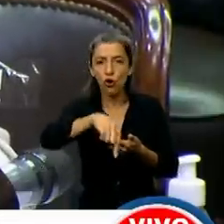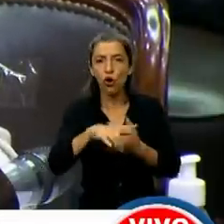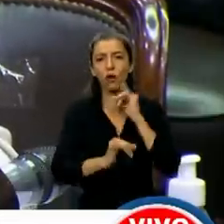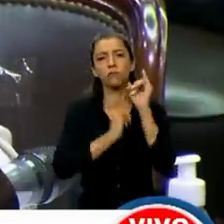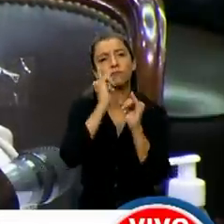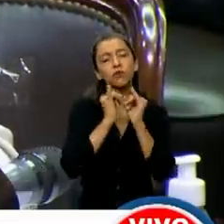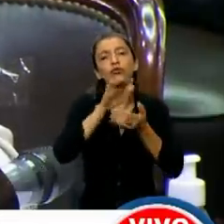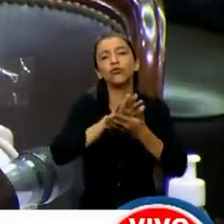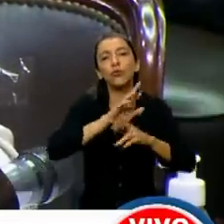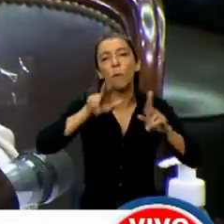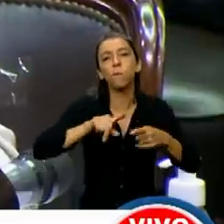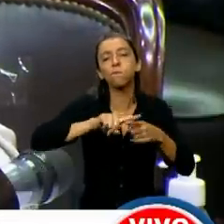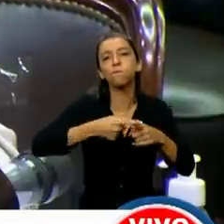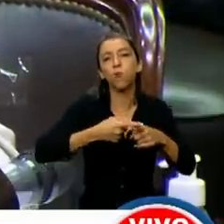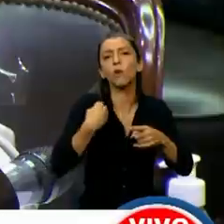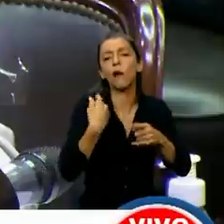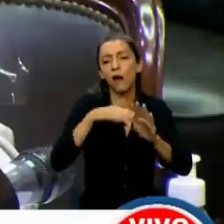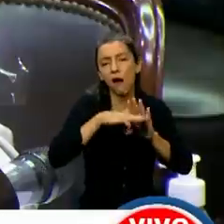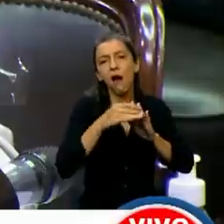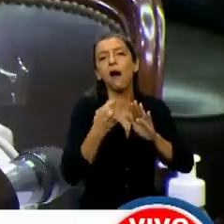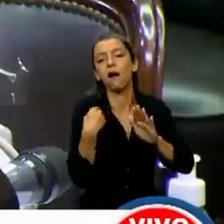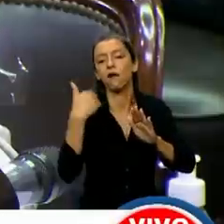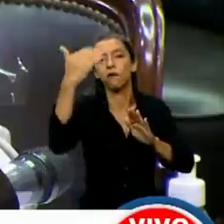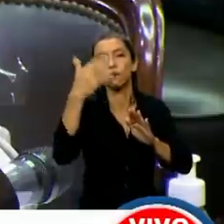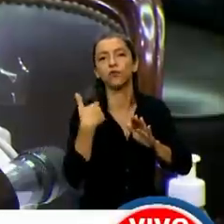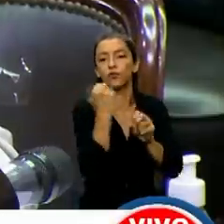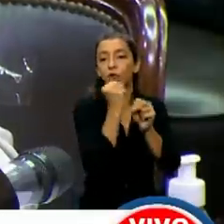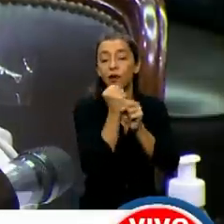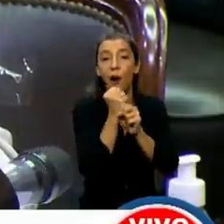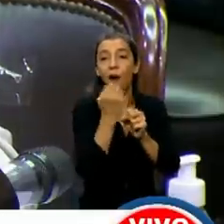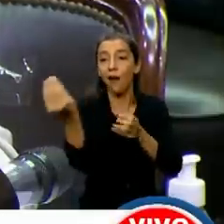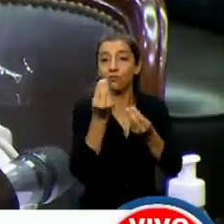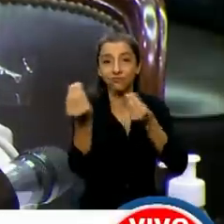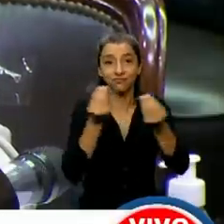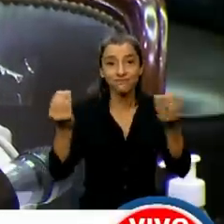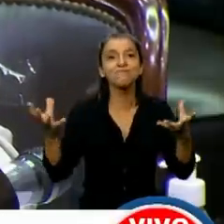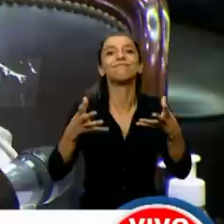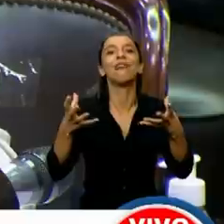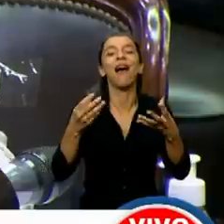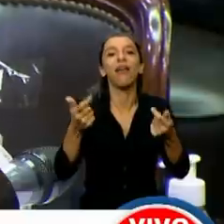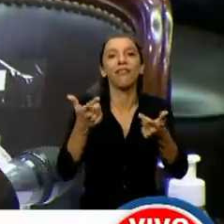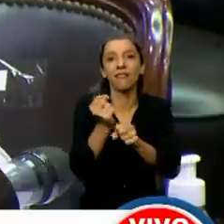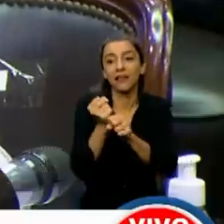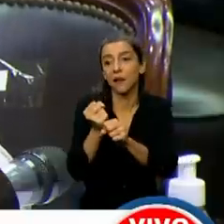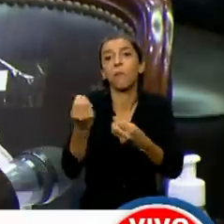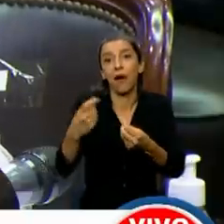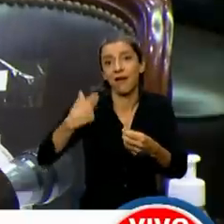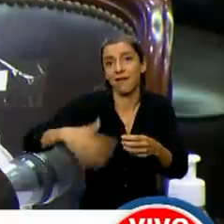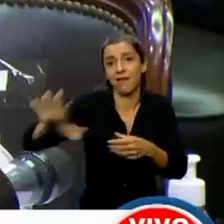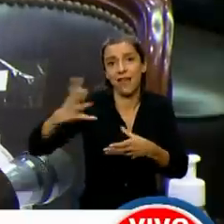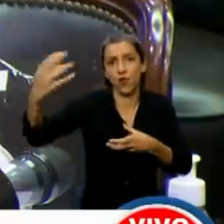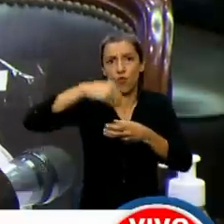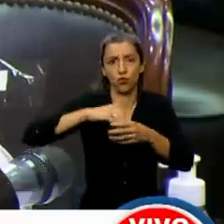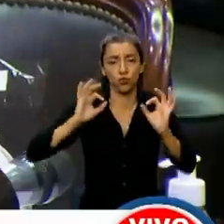cuáles son las políticas de promoción para el trabajo con inclusión social por ejemplo el